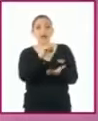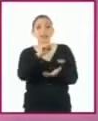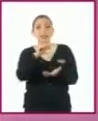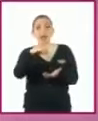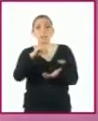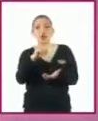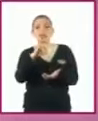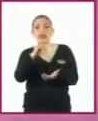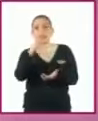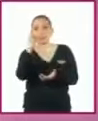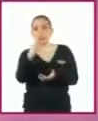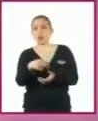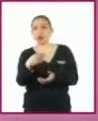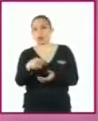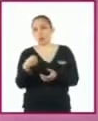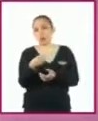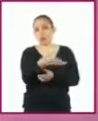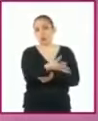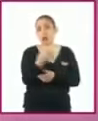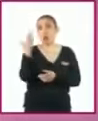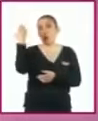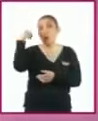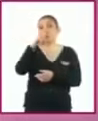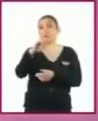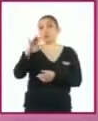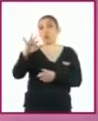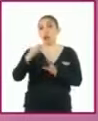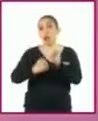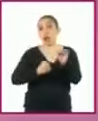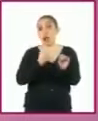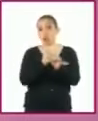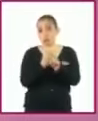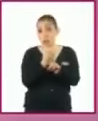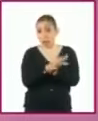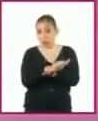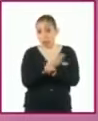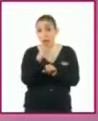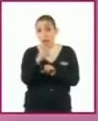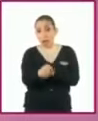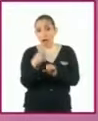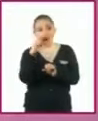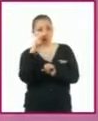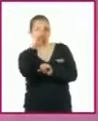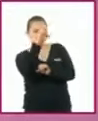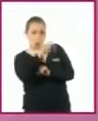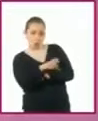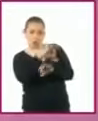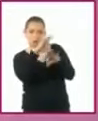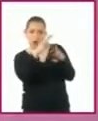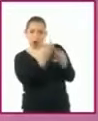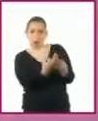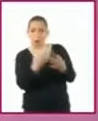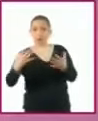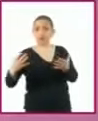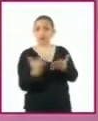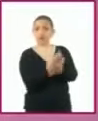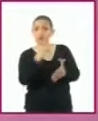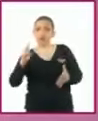de ahí su nombre. Esto hace más de 150 años. Evoca por medio de su composición un triunfo